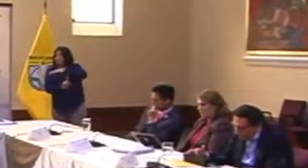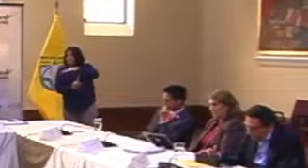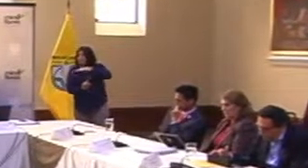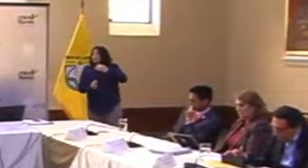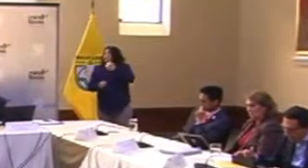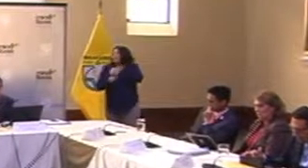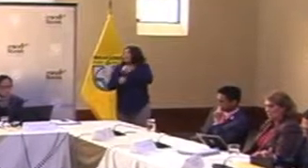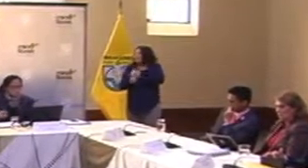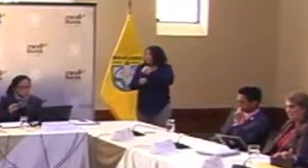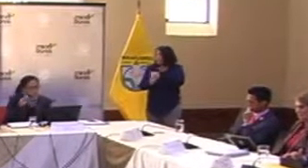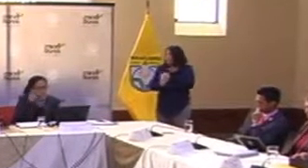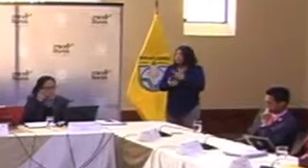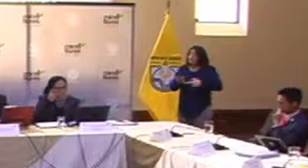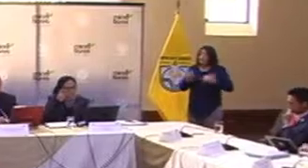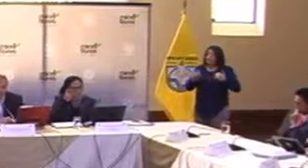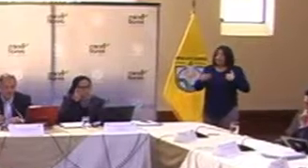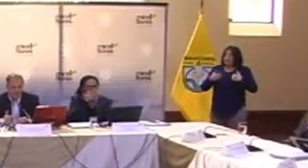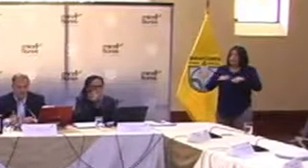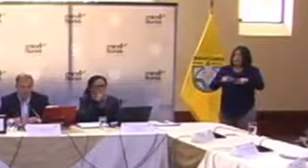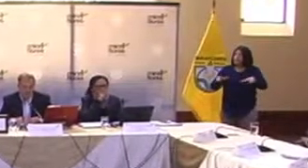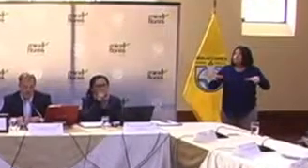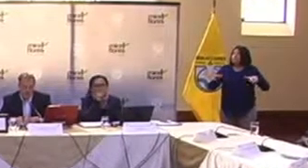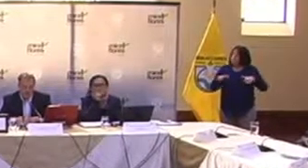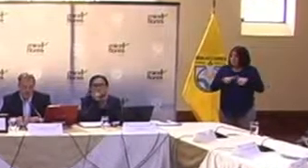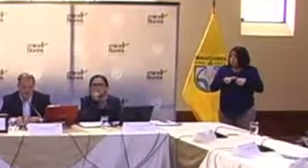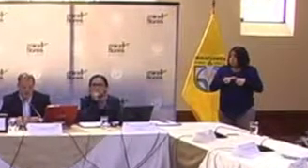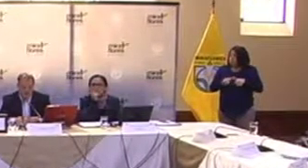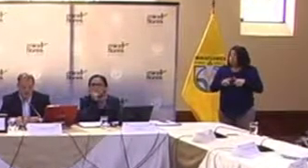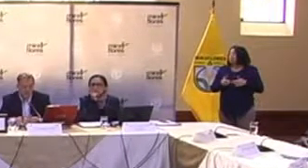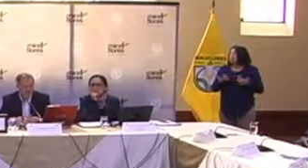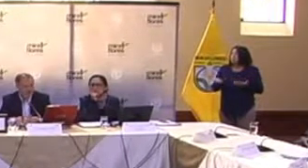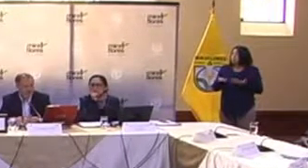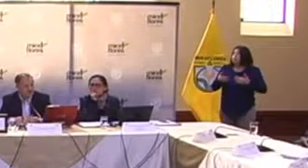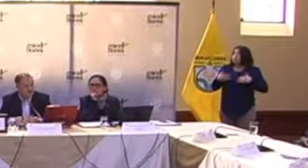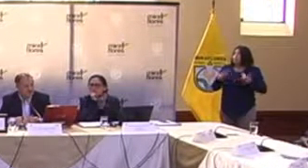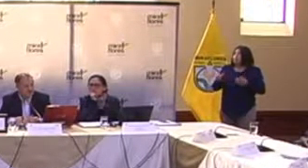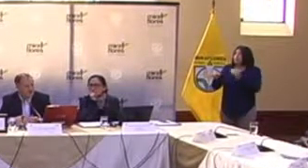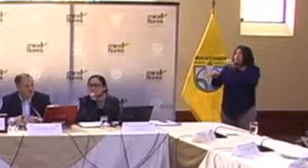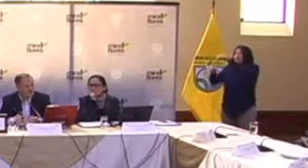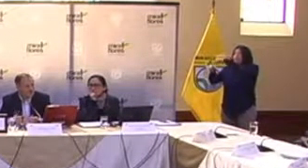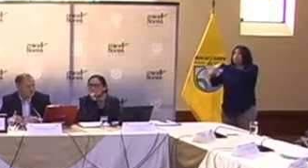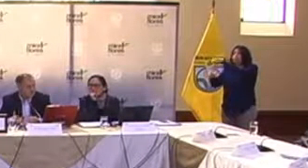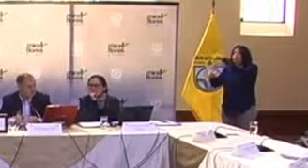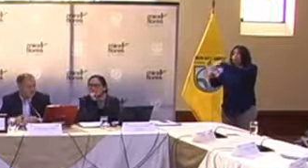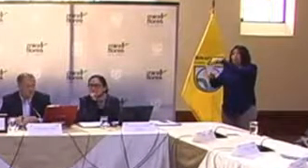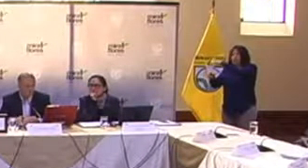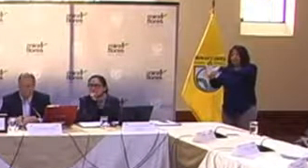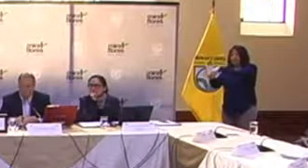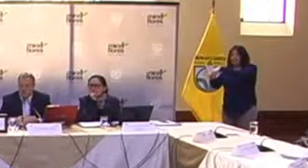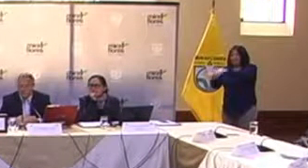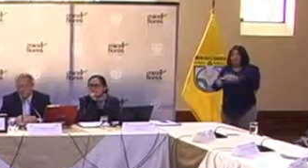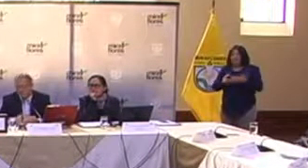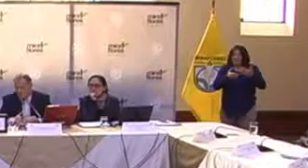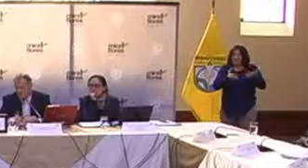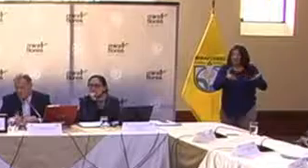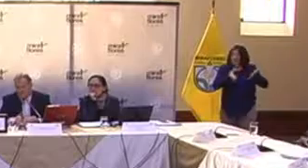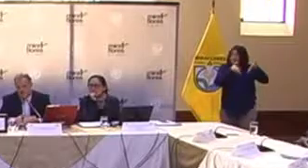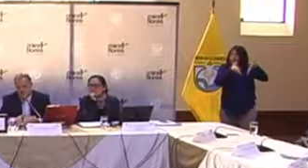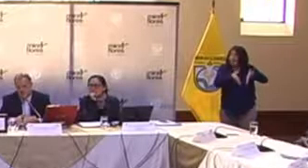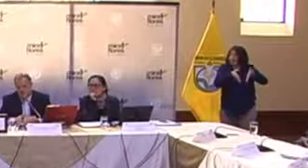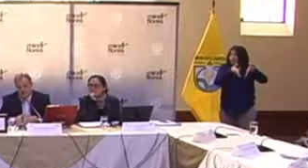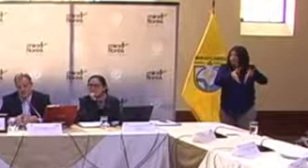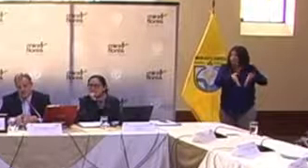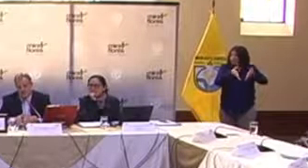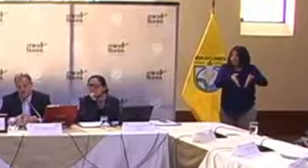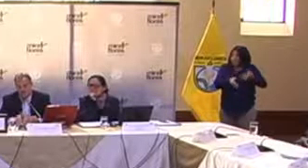trabajando de tener espacios donde se puedan depositar aquellos residuos que muchas